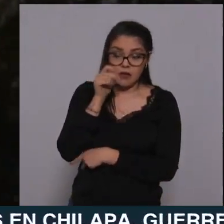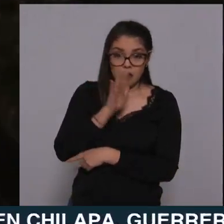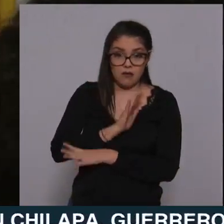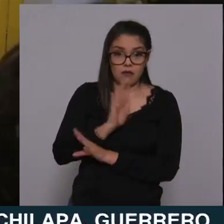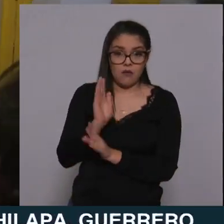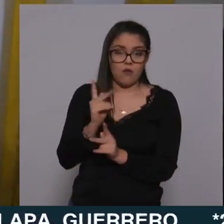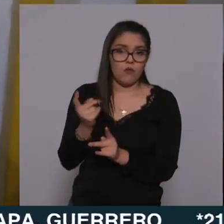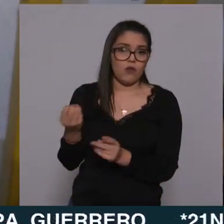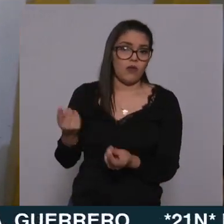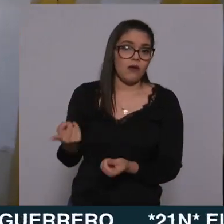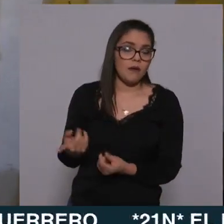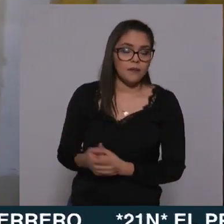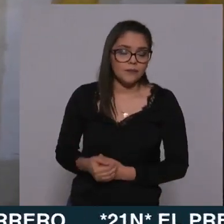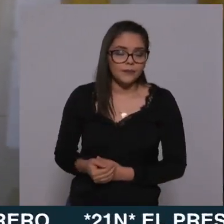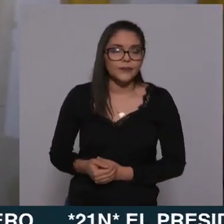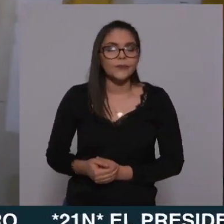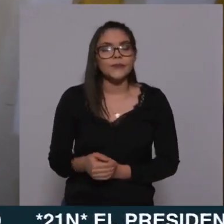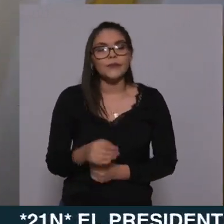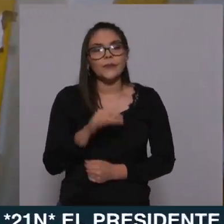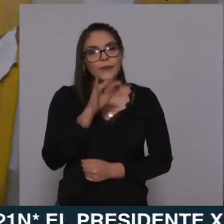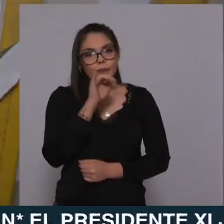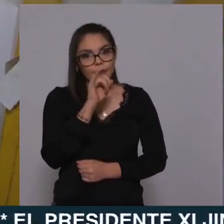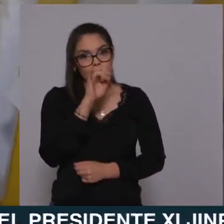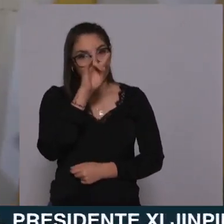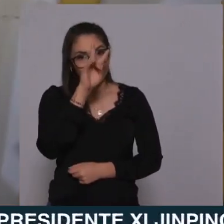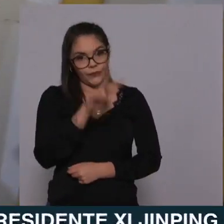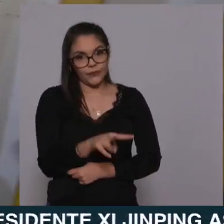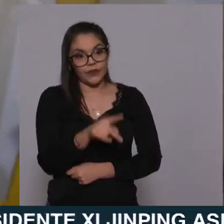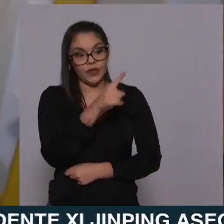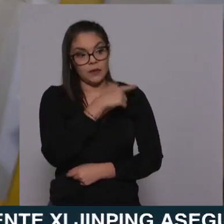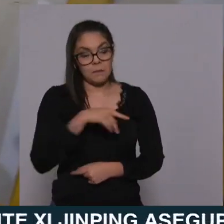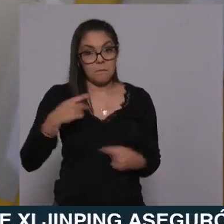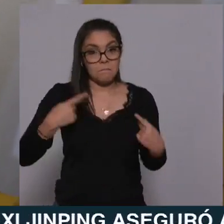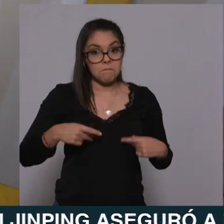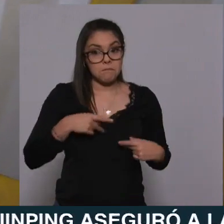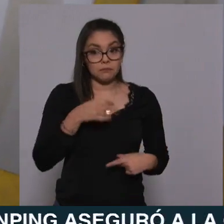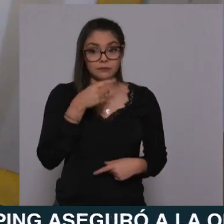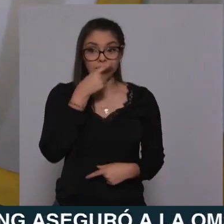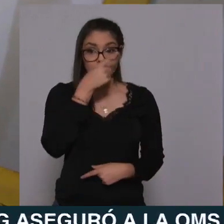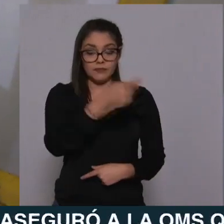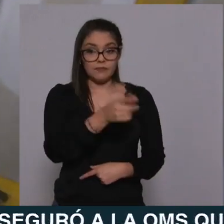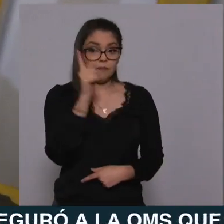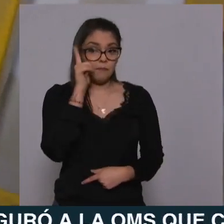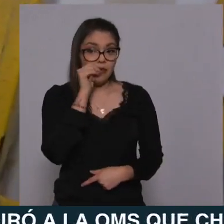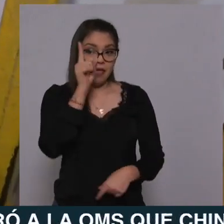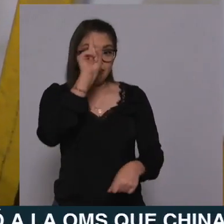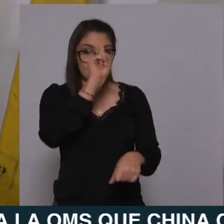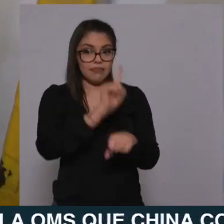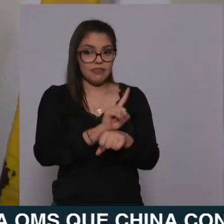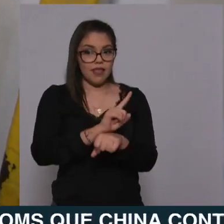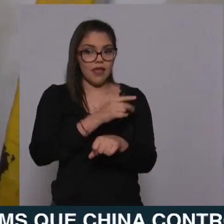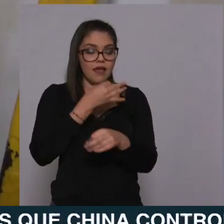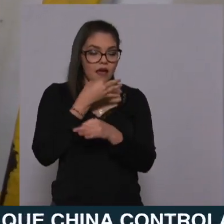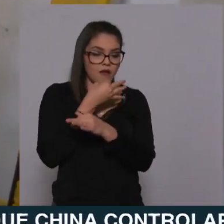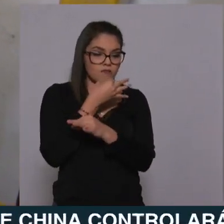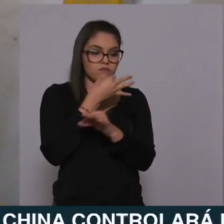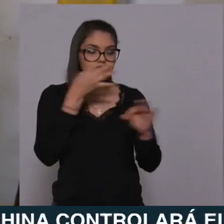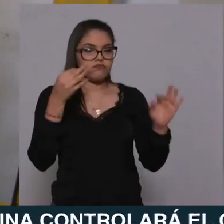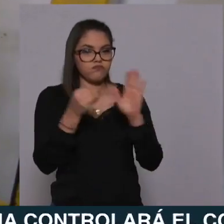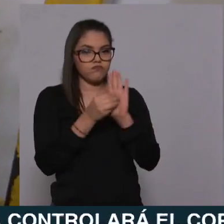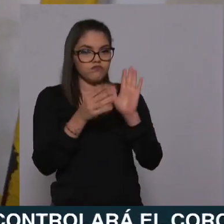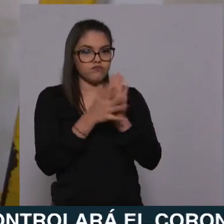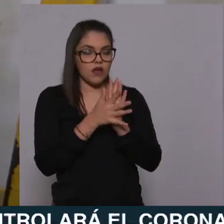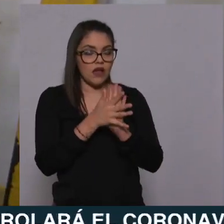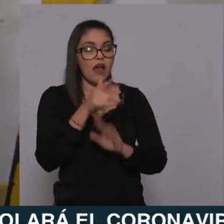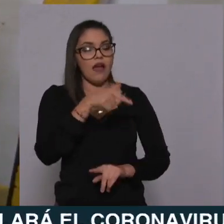Así es, Juan, mira, te comento que las autoridades dieron a conocer que el día de mañana emitirían un comunicado en el cual